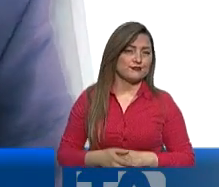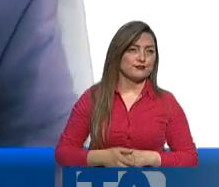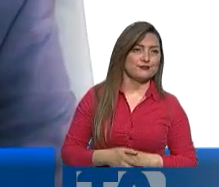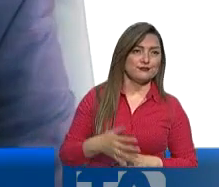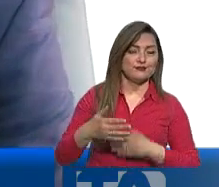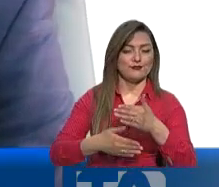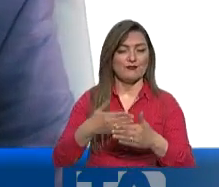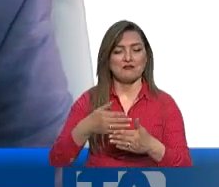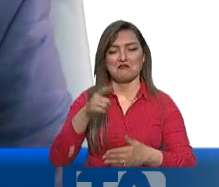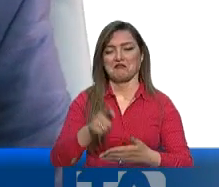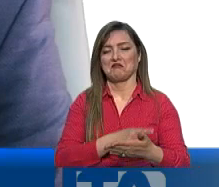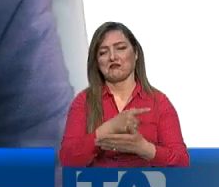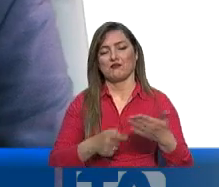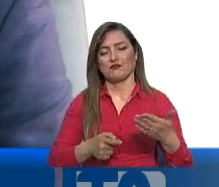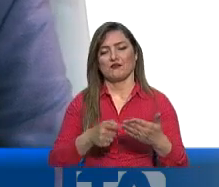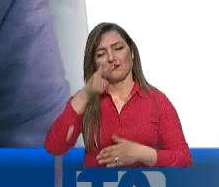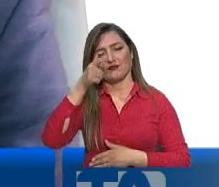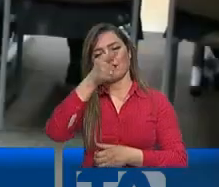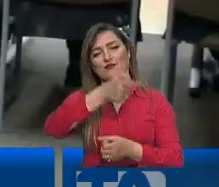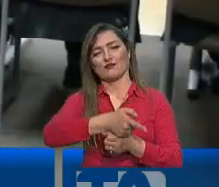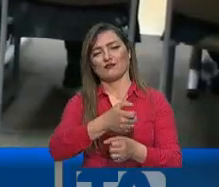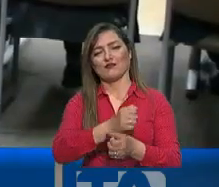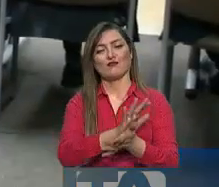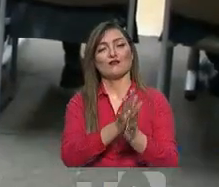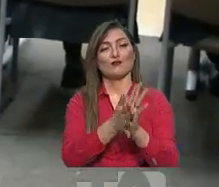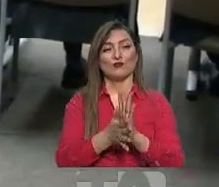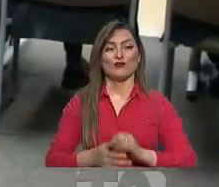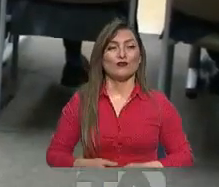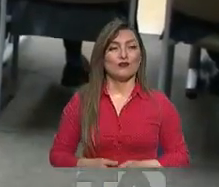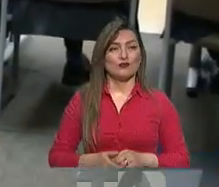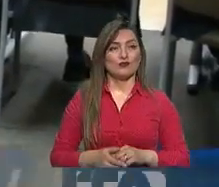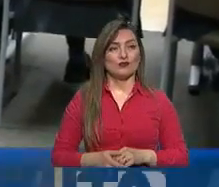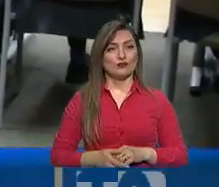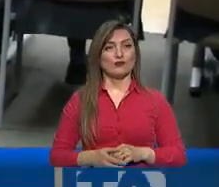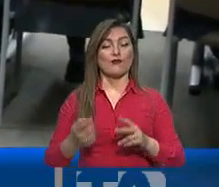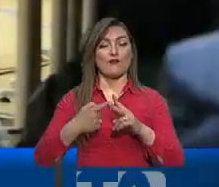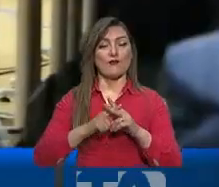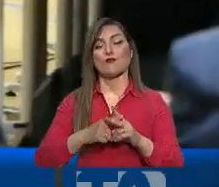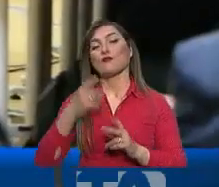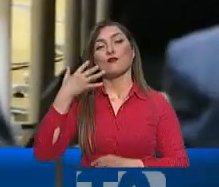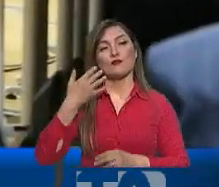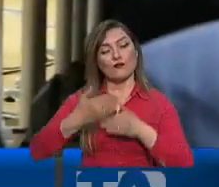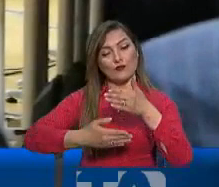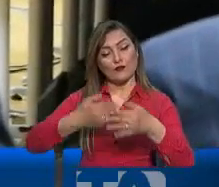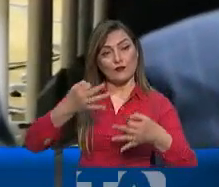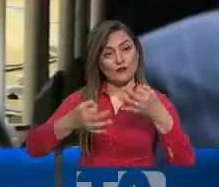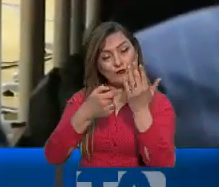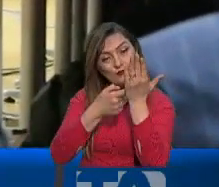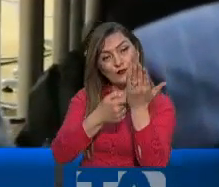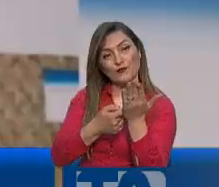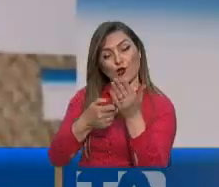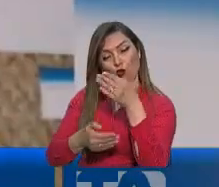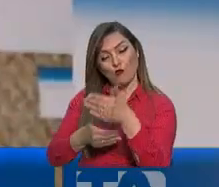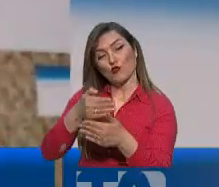dé la audiencia porque la fiscalía ya ordenó la pericia pretoria no se realiza en caso de que se instale sin ningún inconveniente en esta audiencia se deberá analizar si el